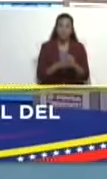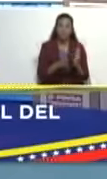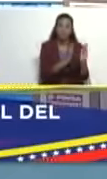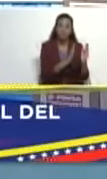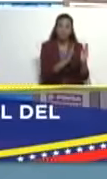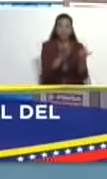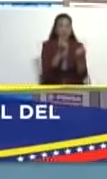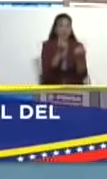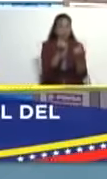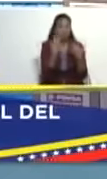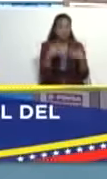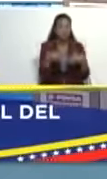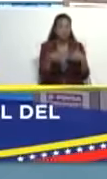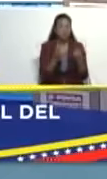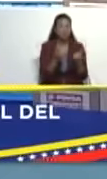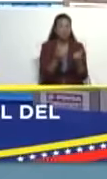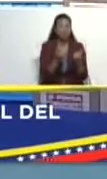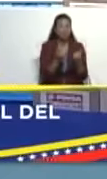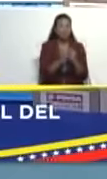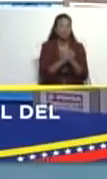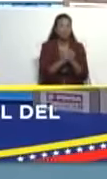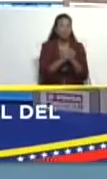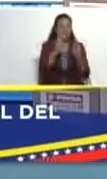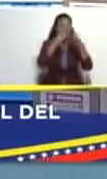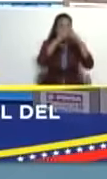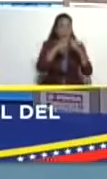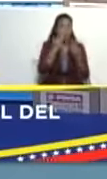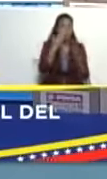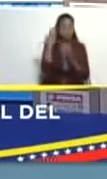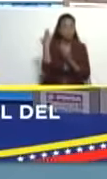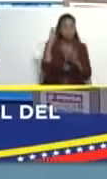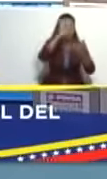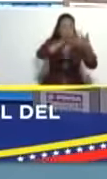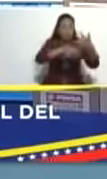una platica, ¿verdad? Este es el número aquí.